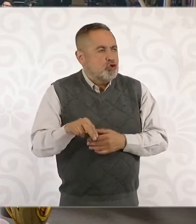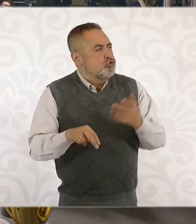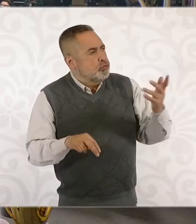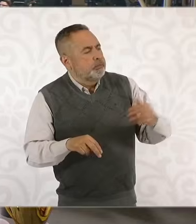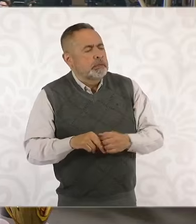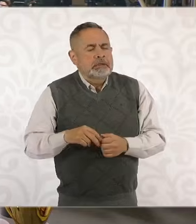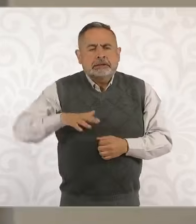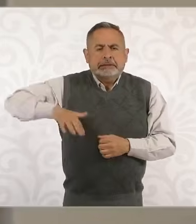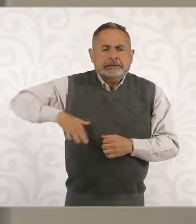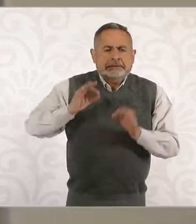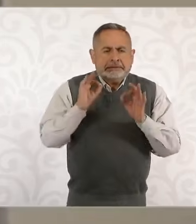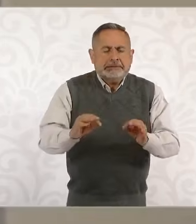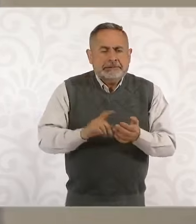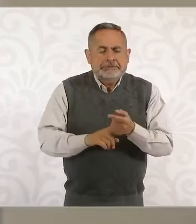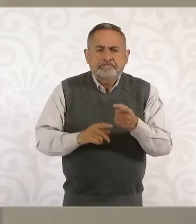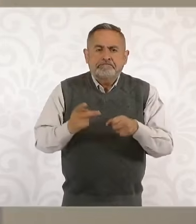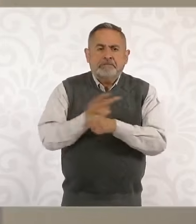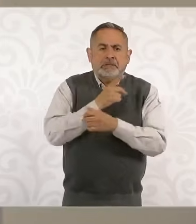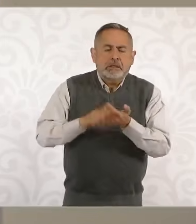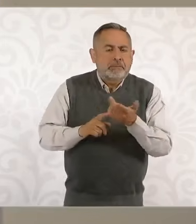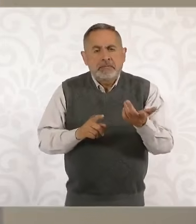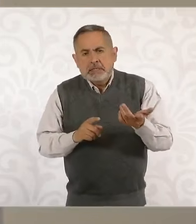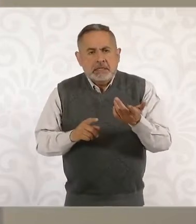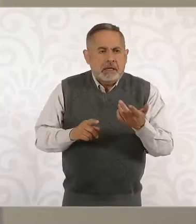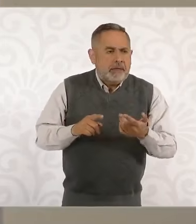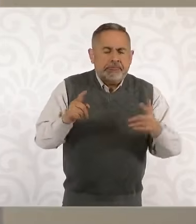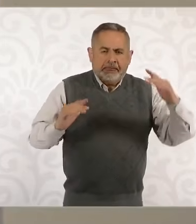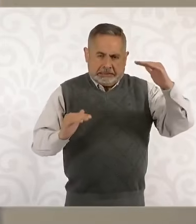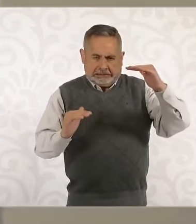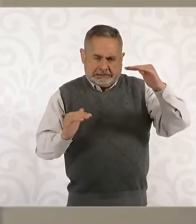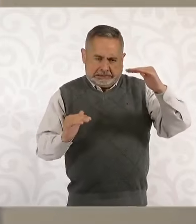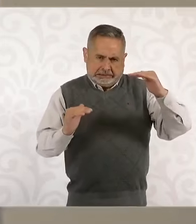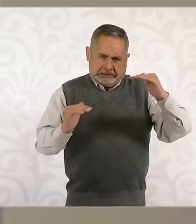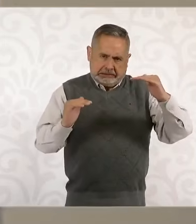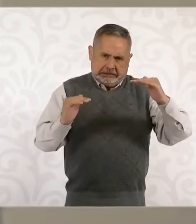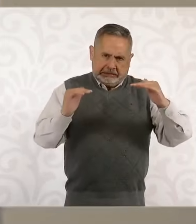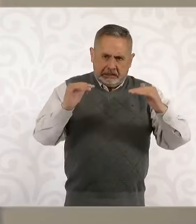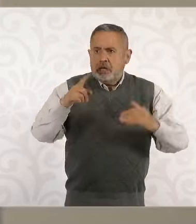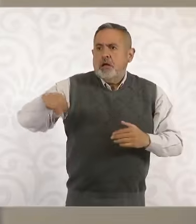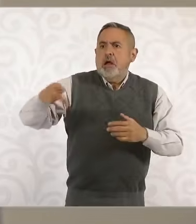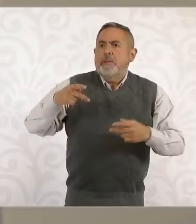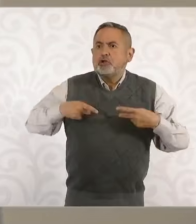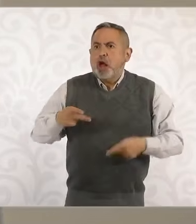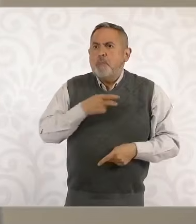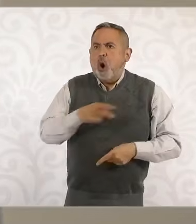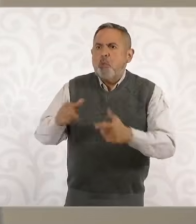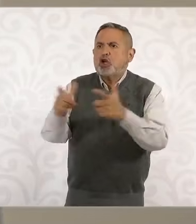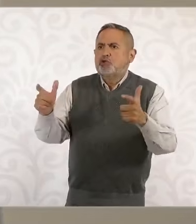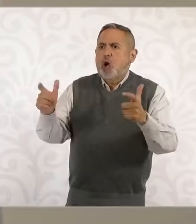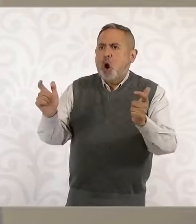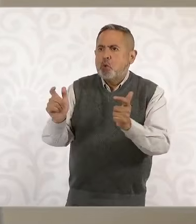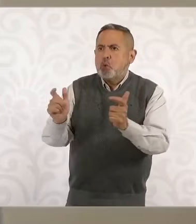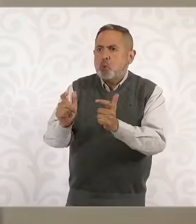comentaba la situación de cómo ha disminuido la desigualdad y cómo bajó la pobreza durante su gobierno y el